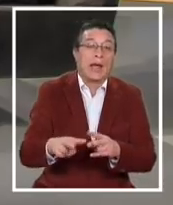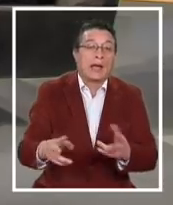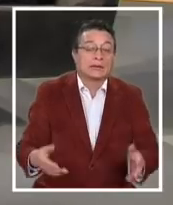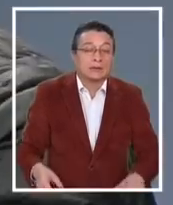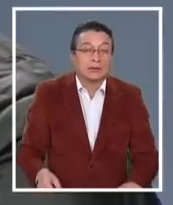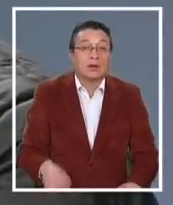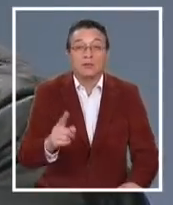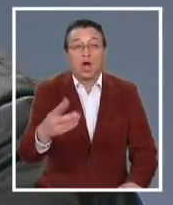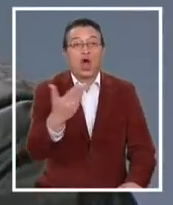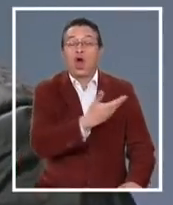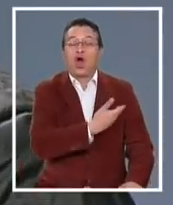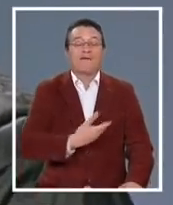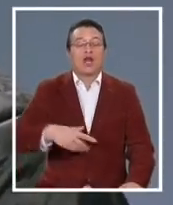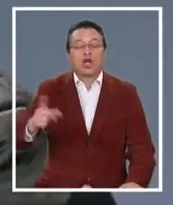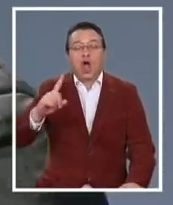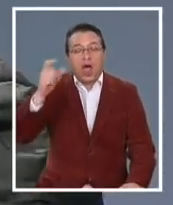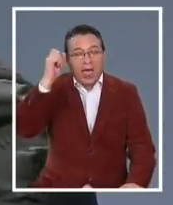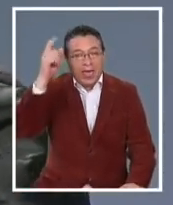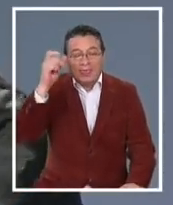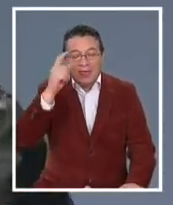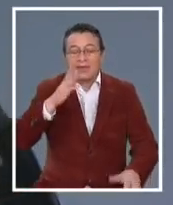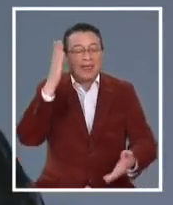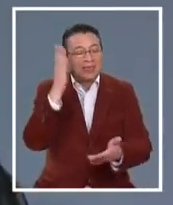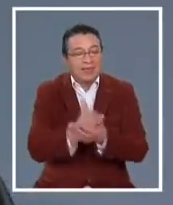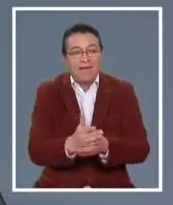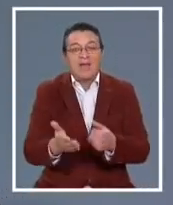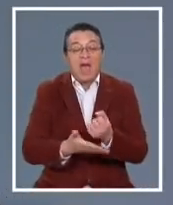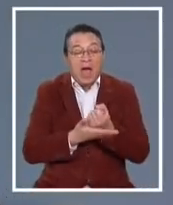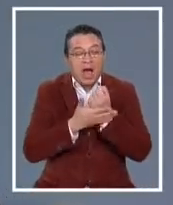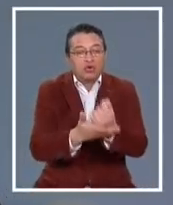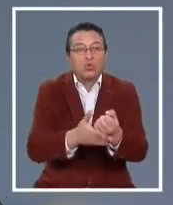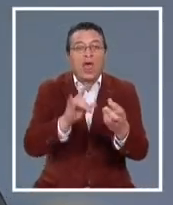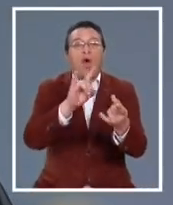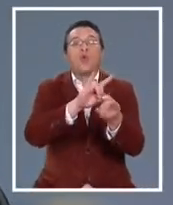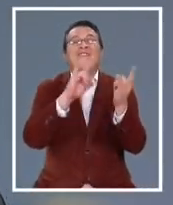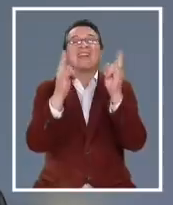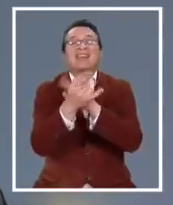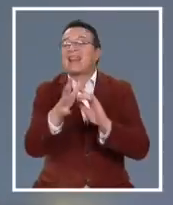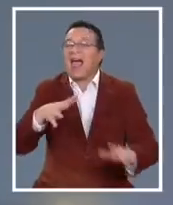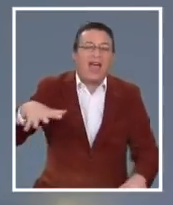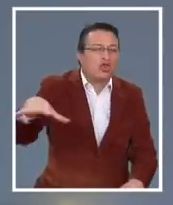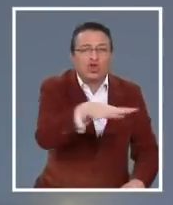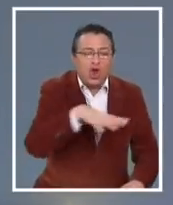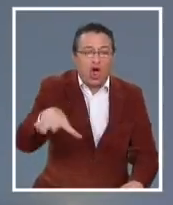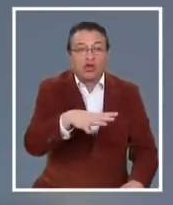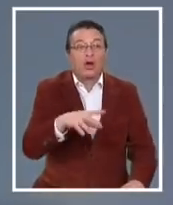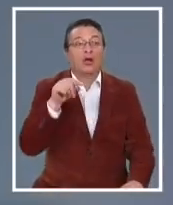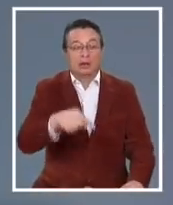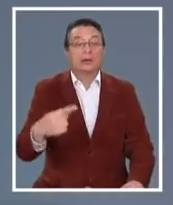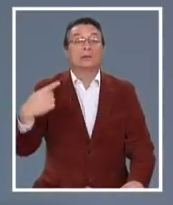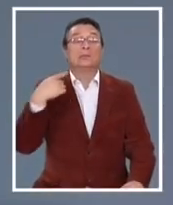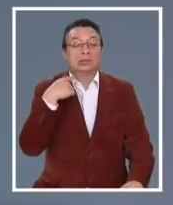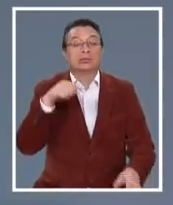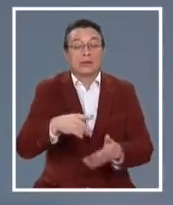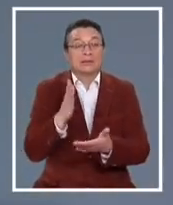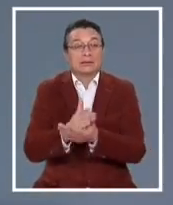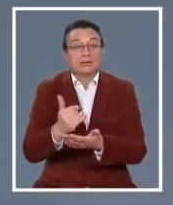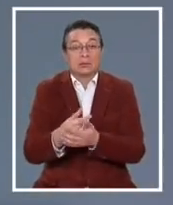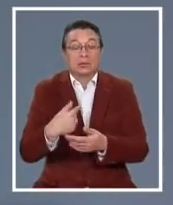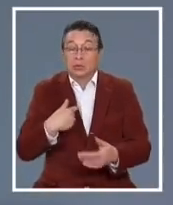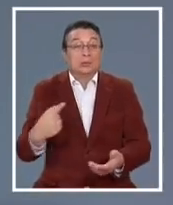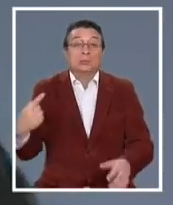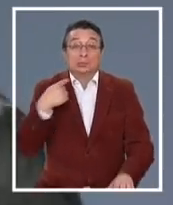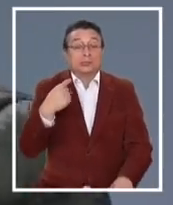el gobierno no entienda que tiene que dar una ayuda lo más universal posible, atenta contra su propia medida